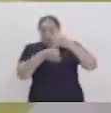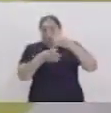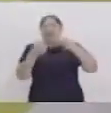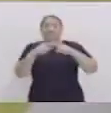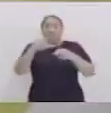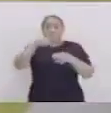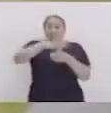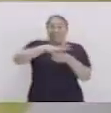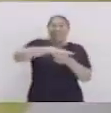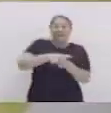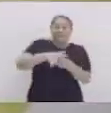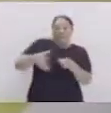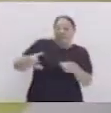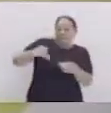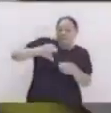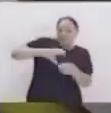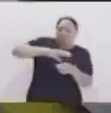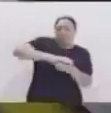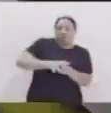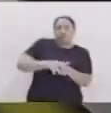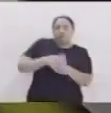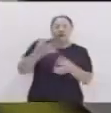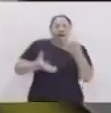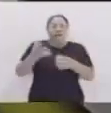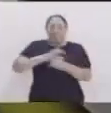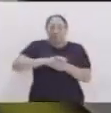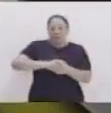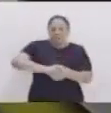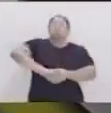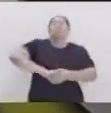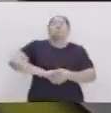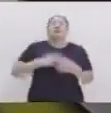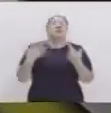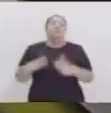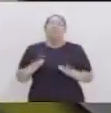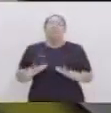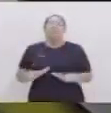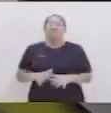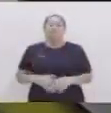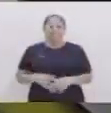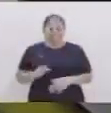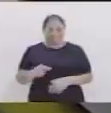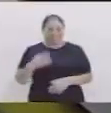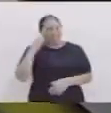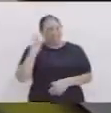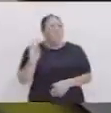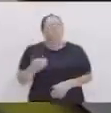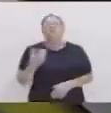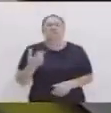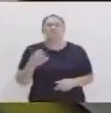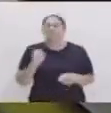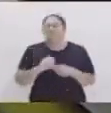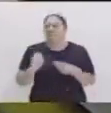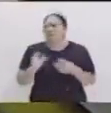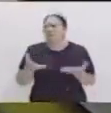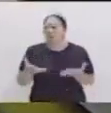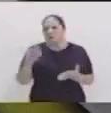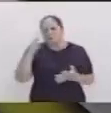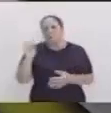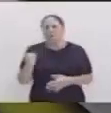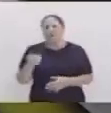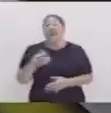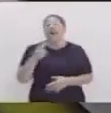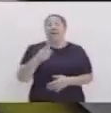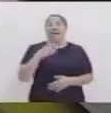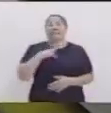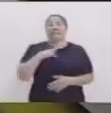vidrio. Entonces es más fácil abrirlo. ¿Por qué sucede esto en los objetos? Bueno, todos los objetos van a tener